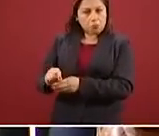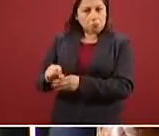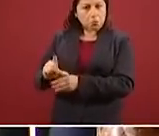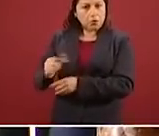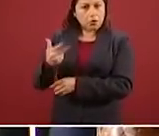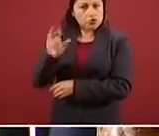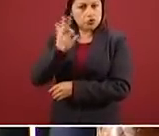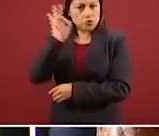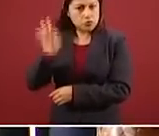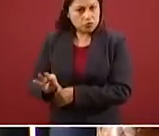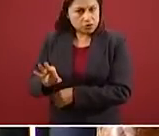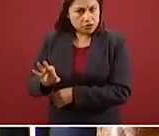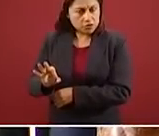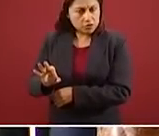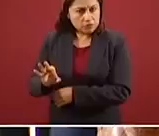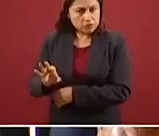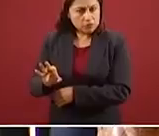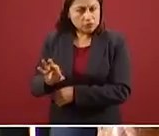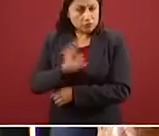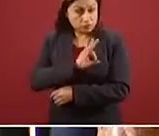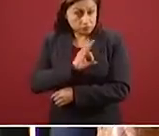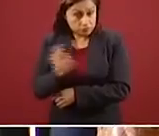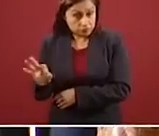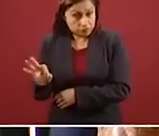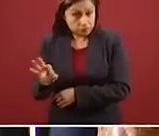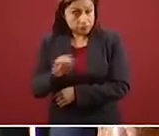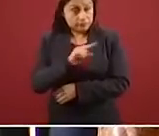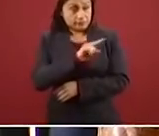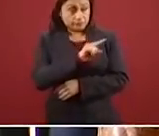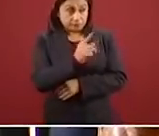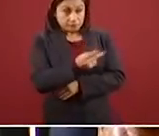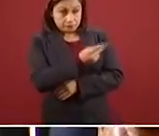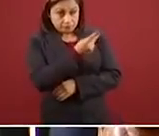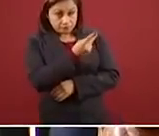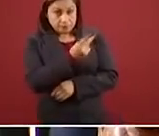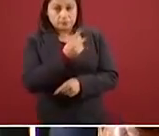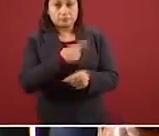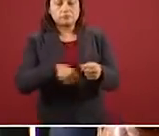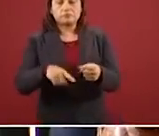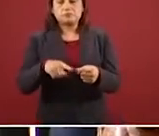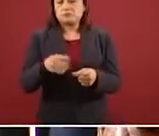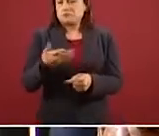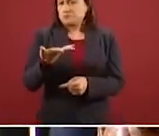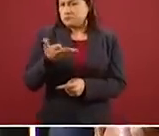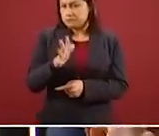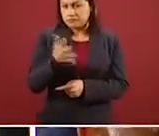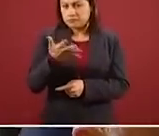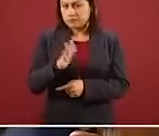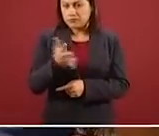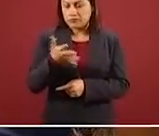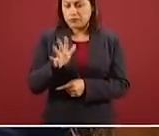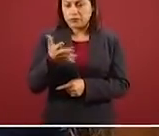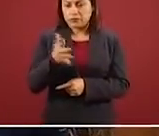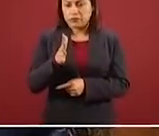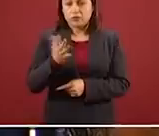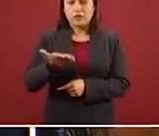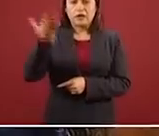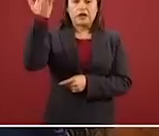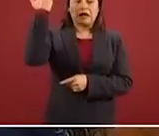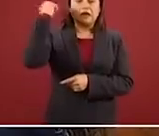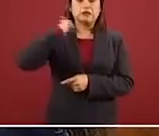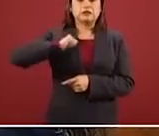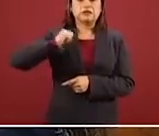8%? ¿Sería algo así como lo que hizo el presidente Lázaro